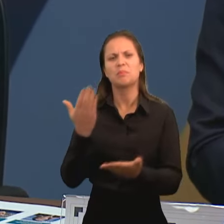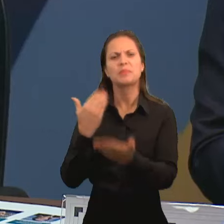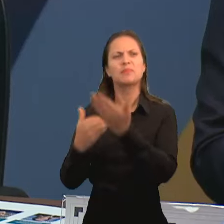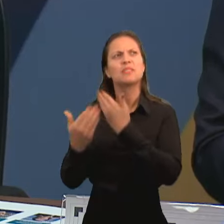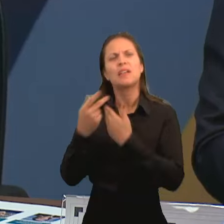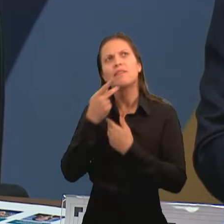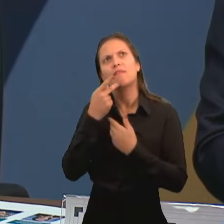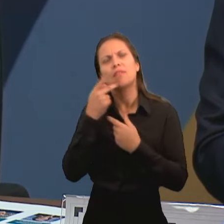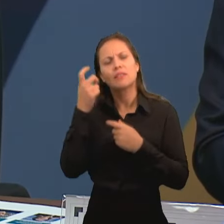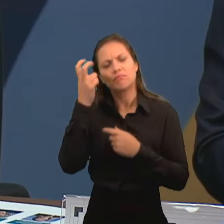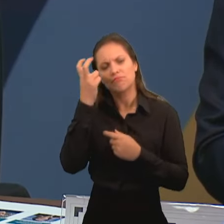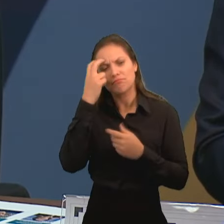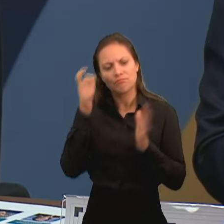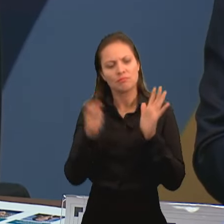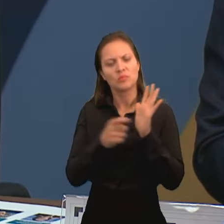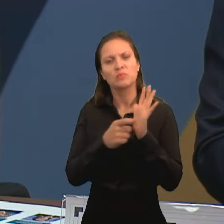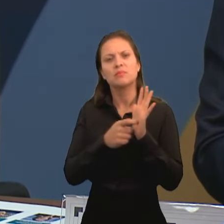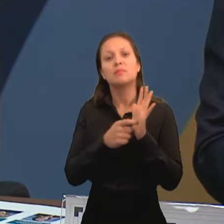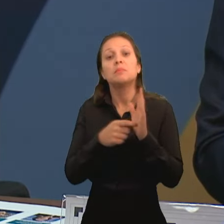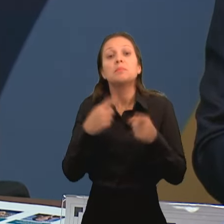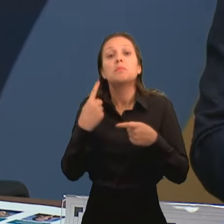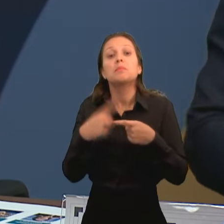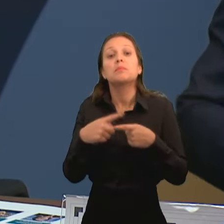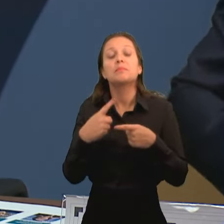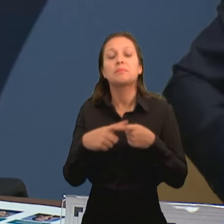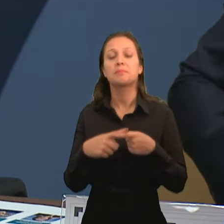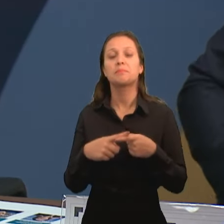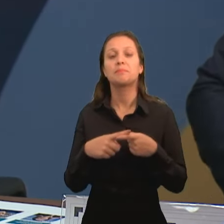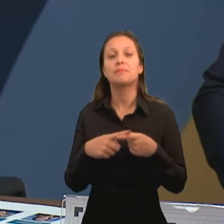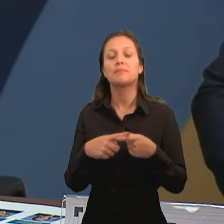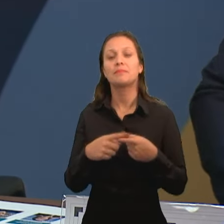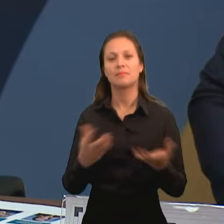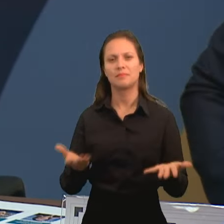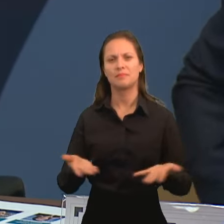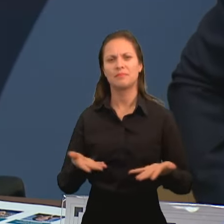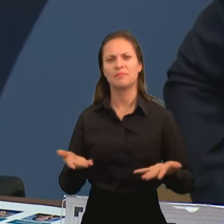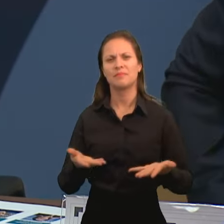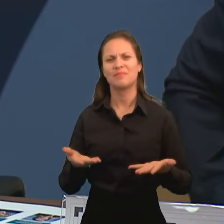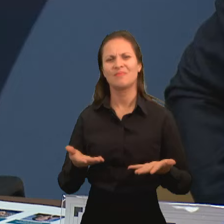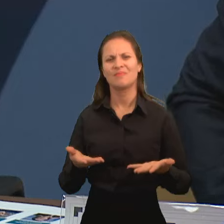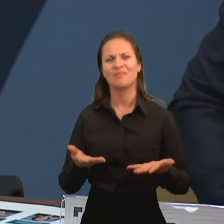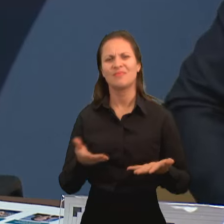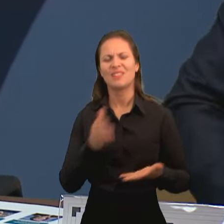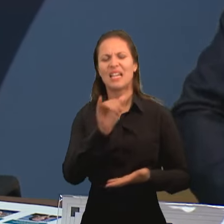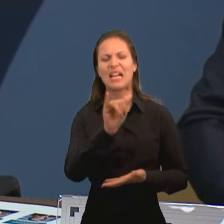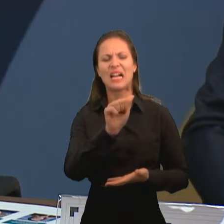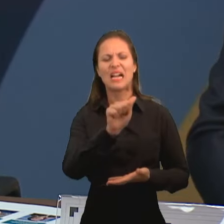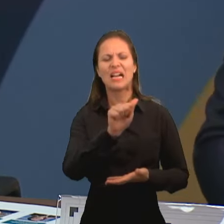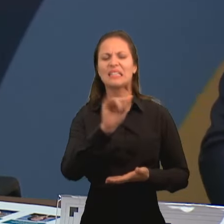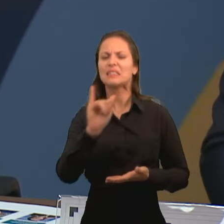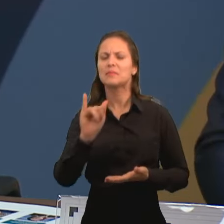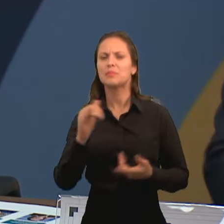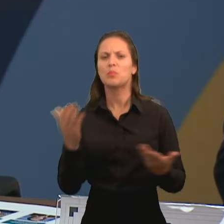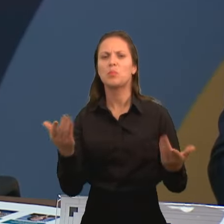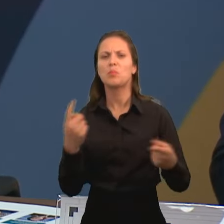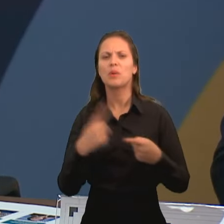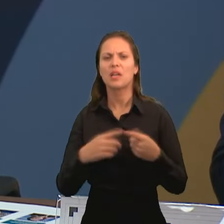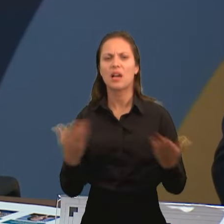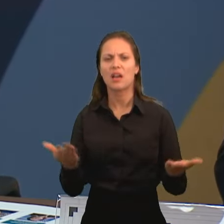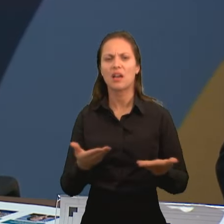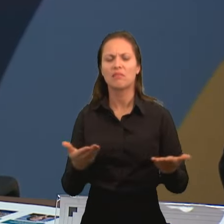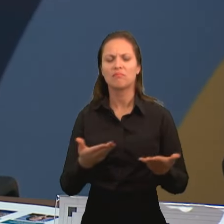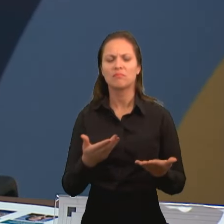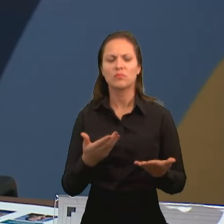las computadoras, se habla de inteligencia artificial. Entonces, ¿por qué este momento del IA generativo sucede ahora,